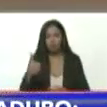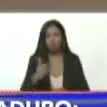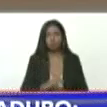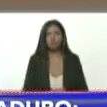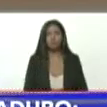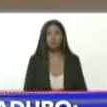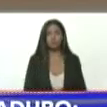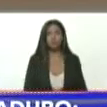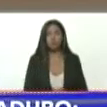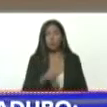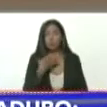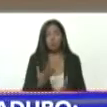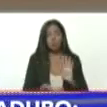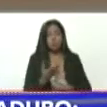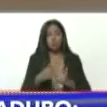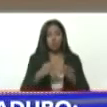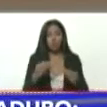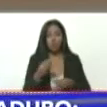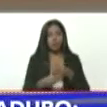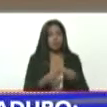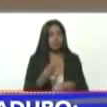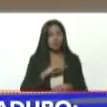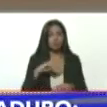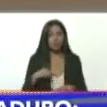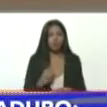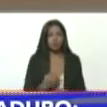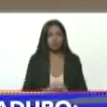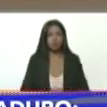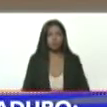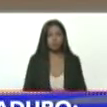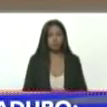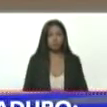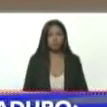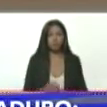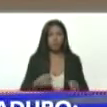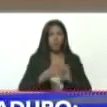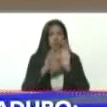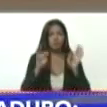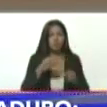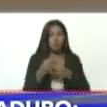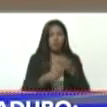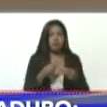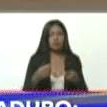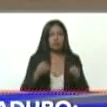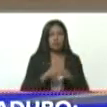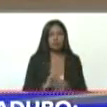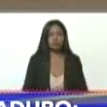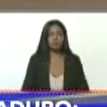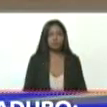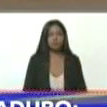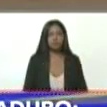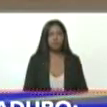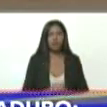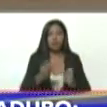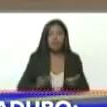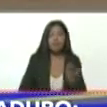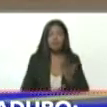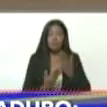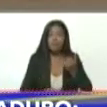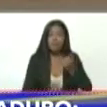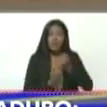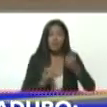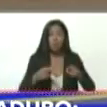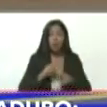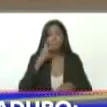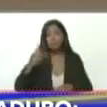Bueno, es importante todo lo que hacemos en función de la estabilidad política